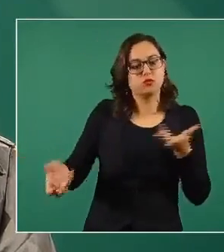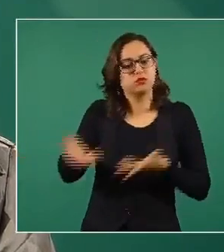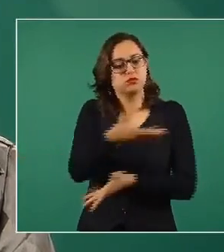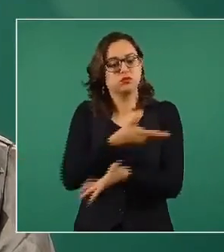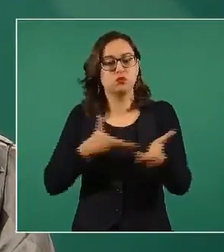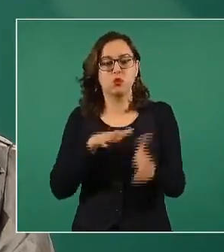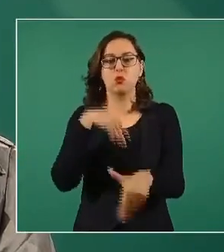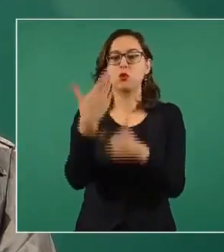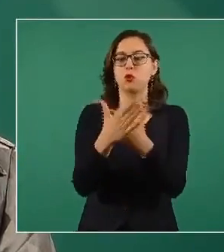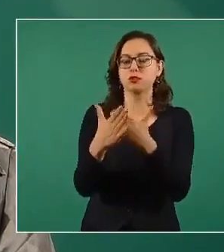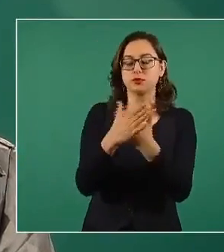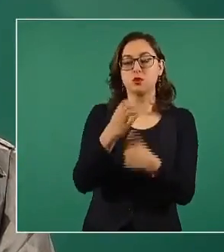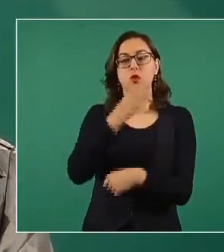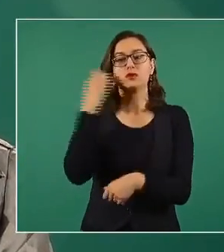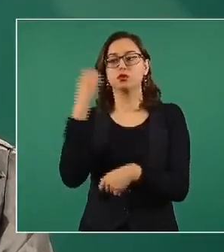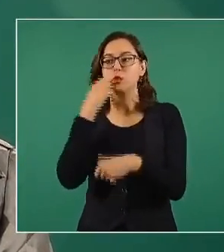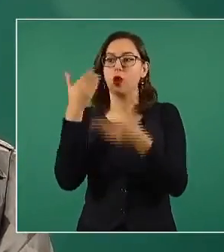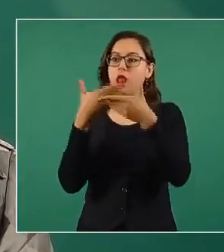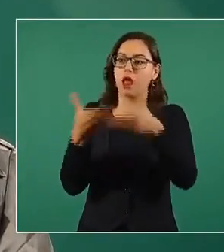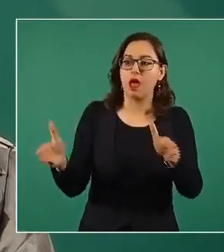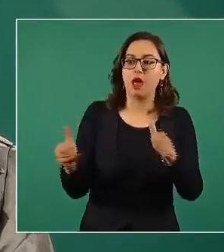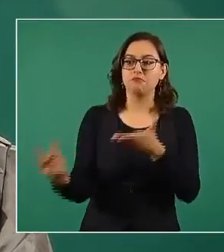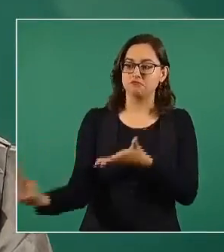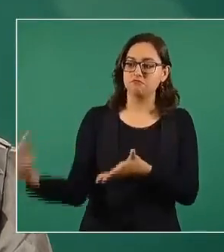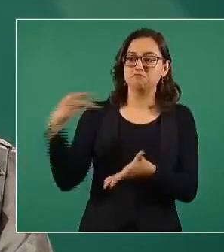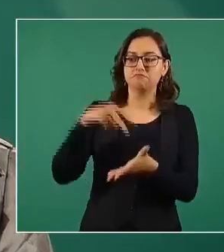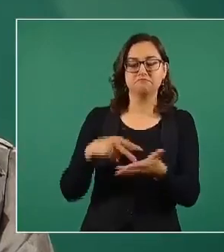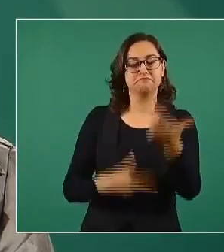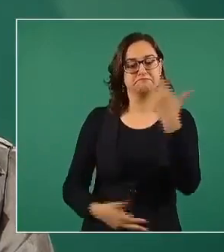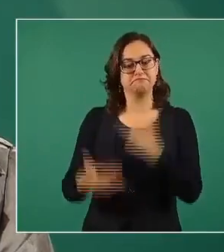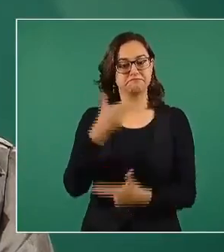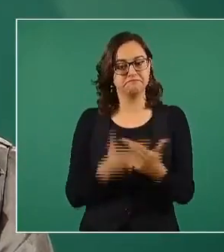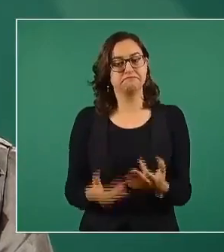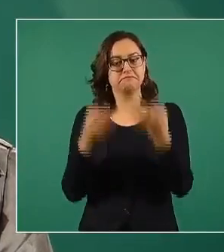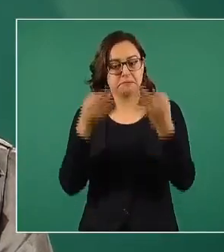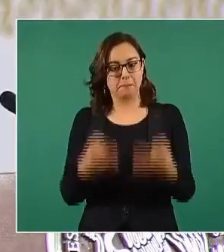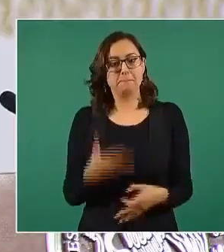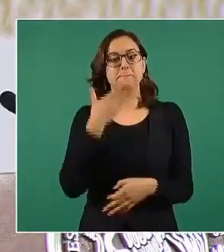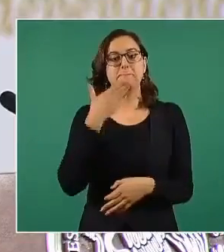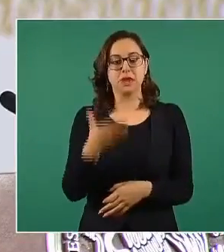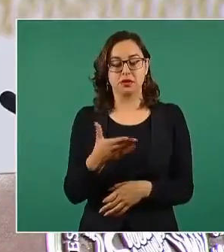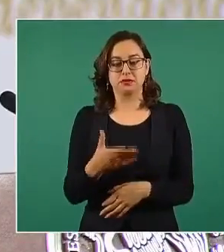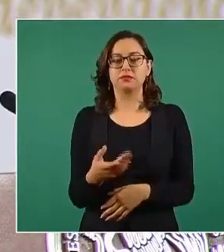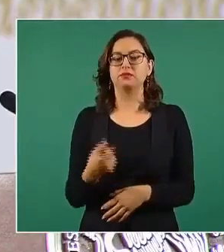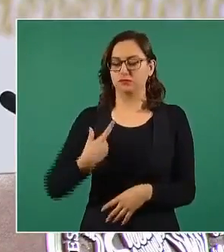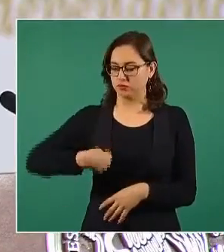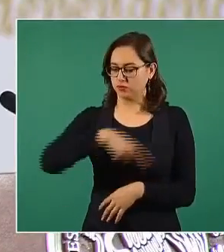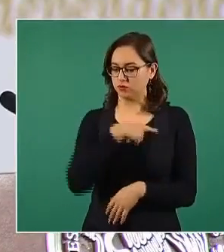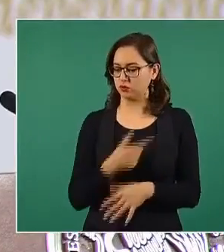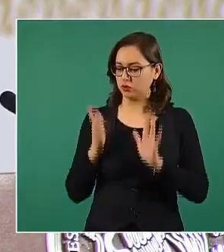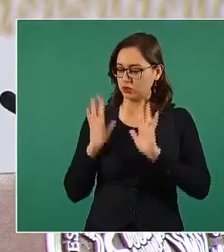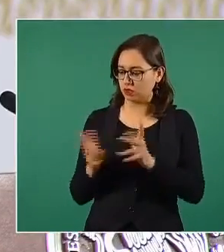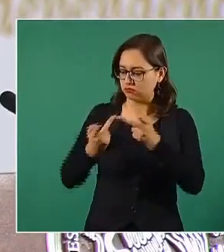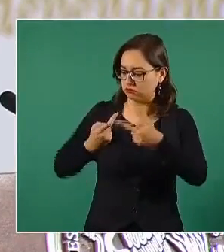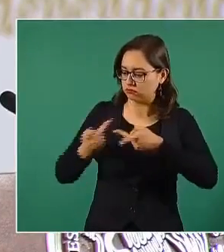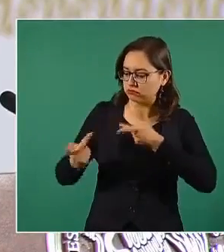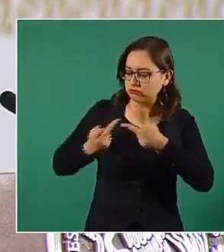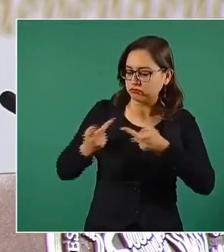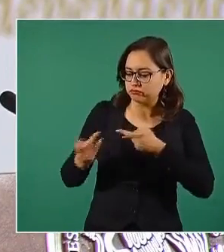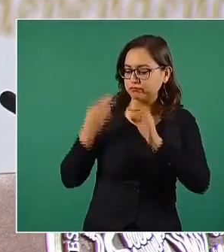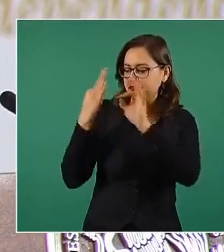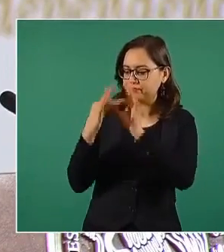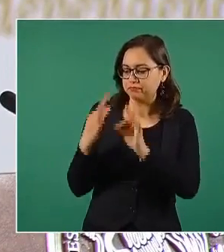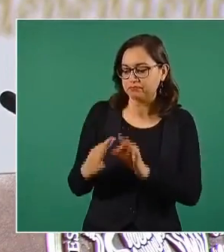regreso a clases, ese regreso a las escuelas se dé. Entonces, nosotros estamos preparados, los maestros sé